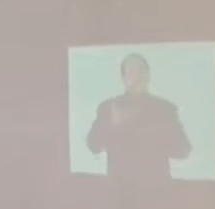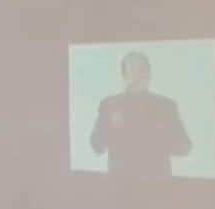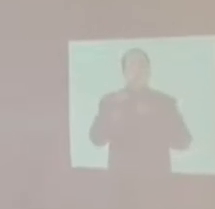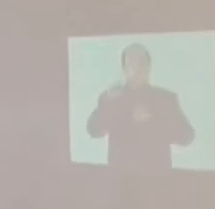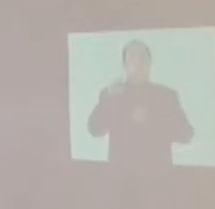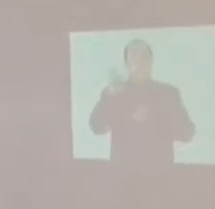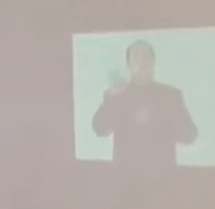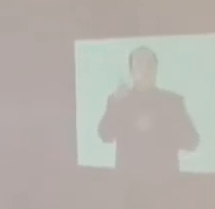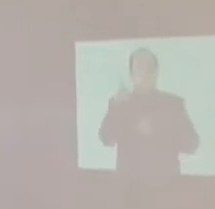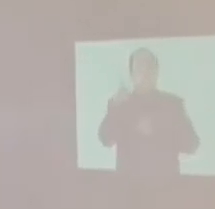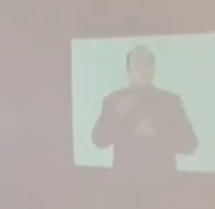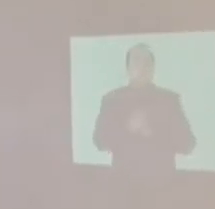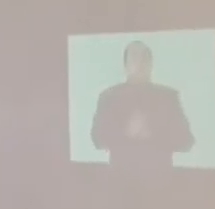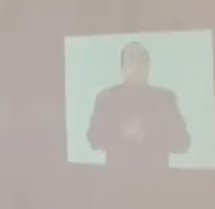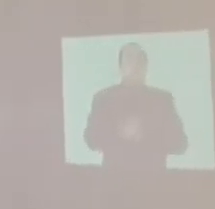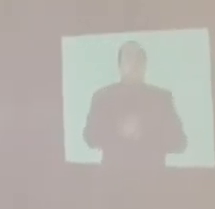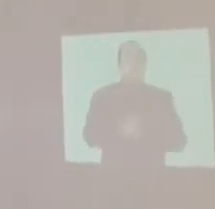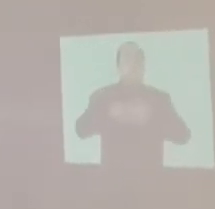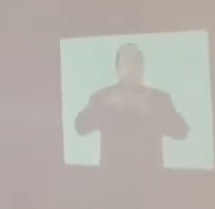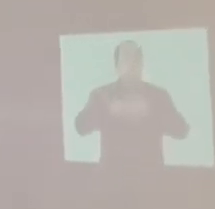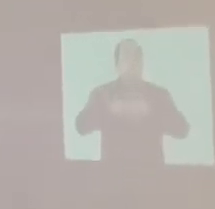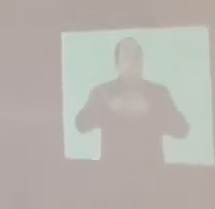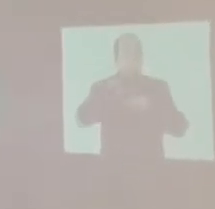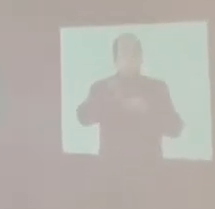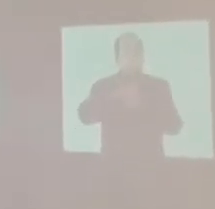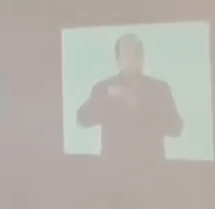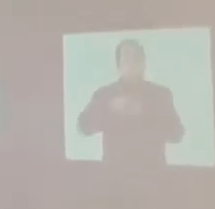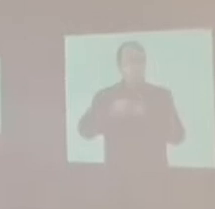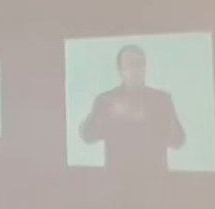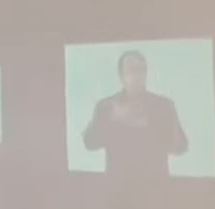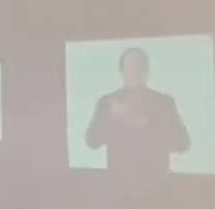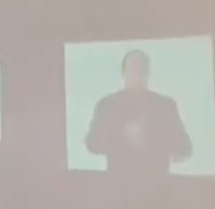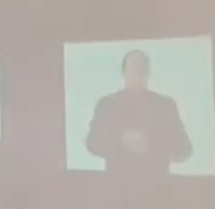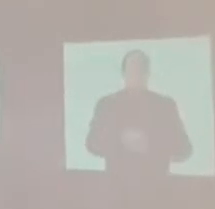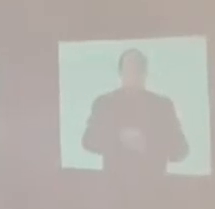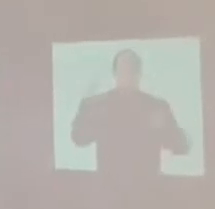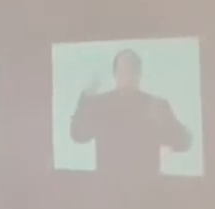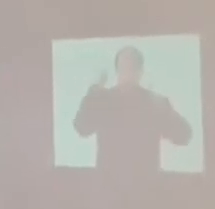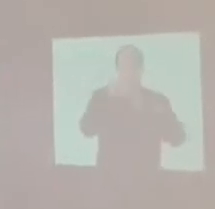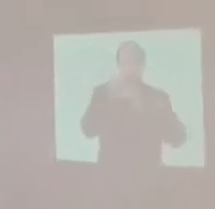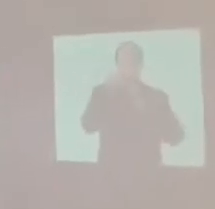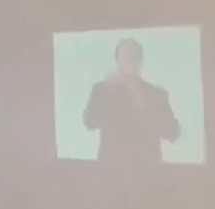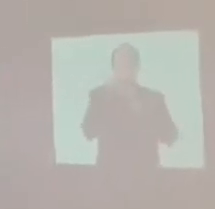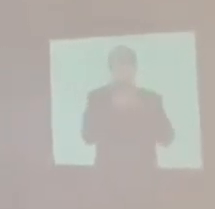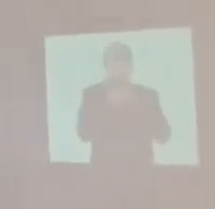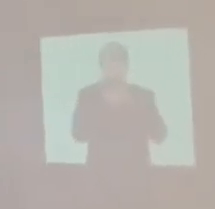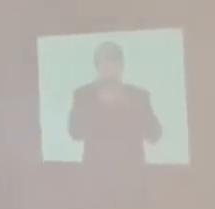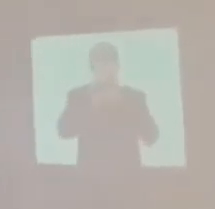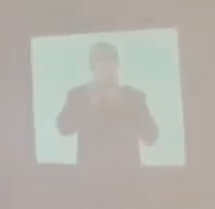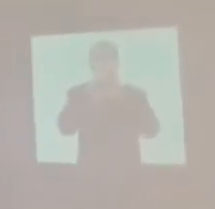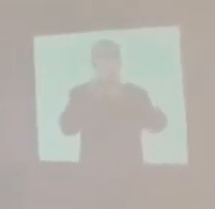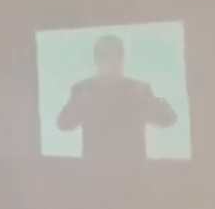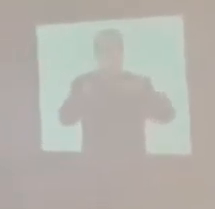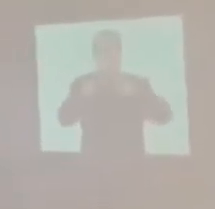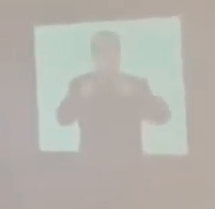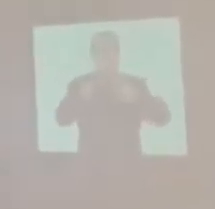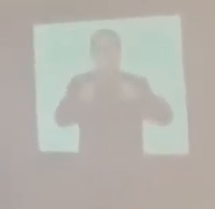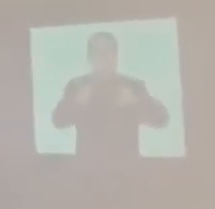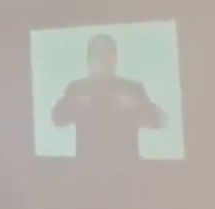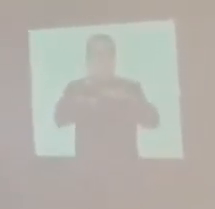hemos sustituido 192 kilómetros de redes. Nuestra mayor apuesta ha sido la disminución de fugas, para lo cual